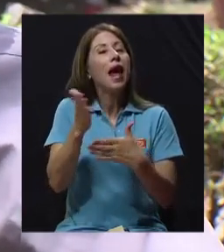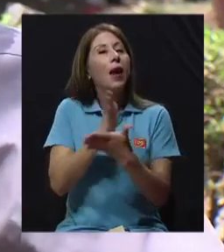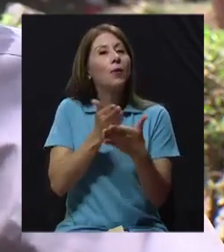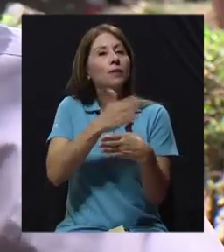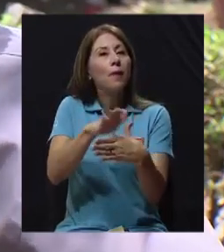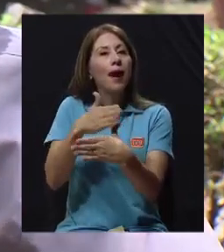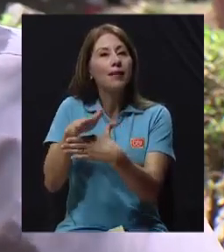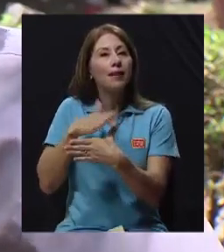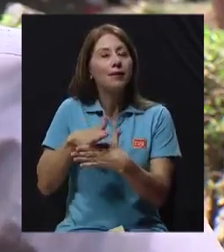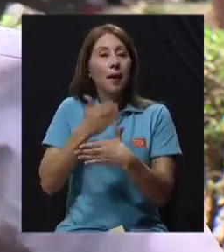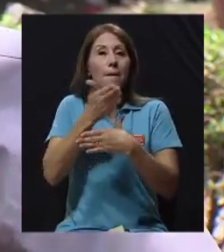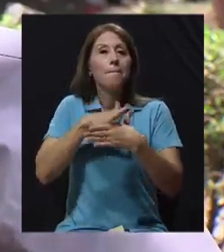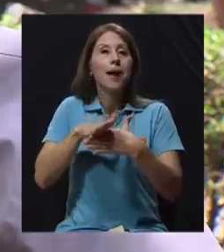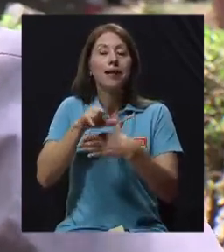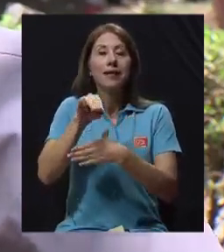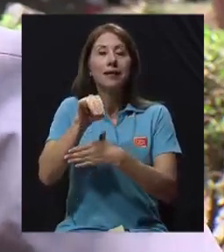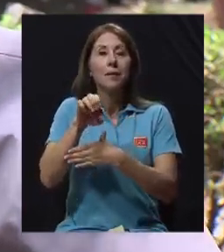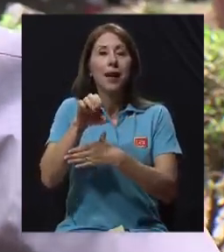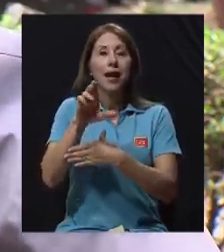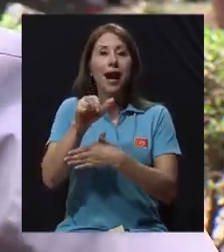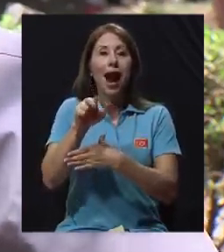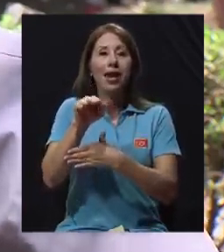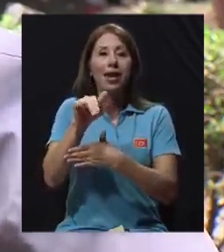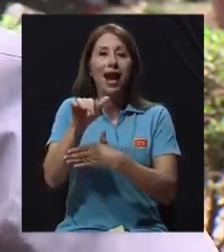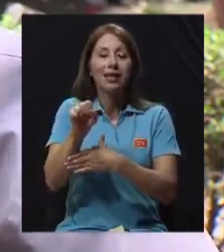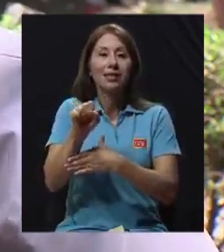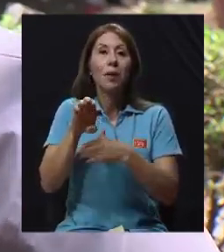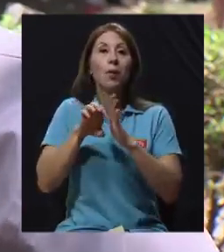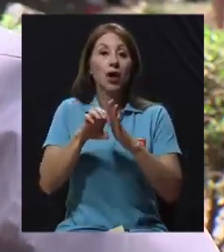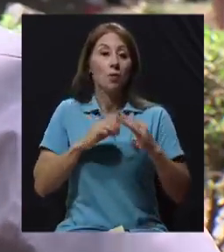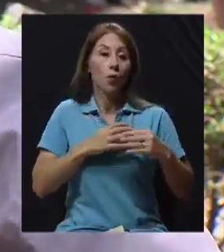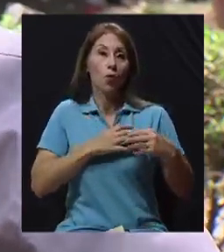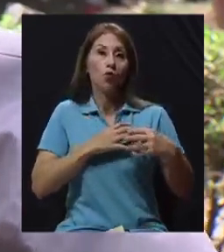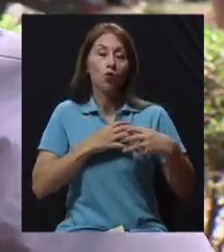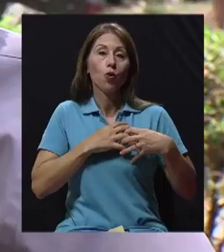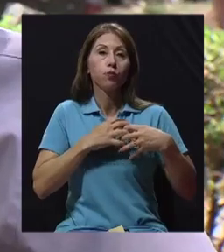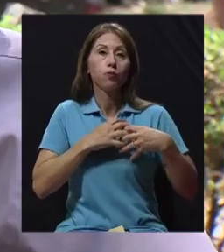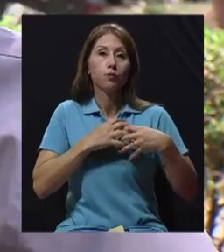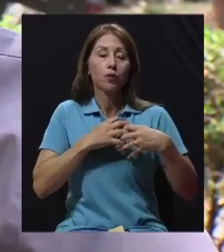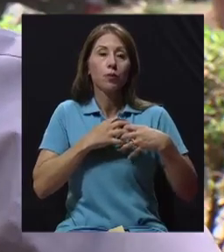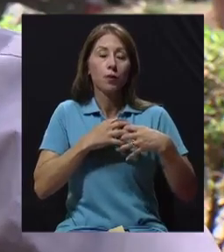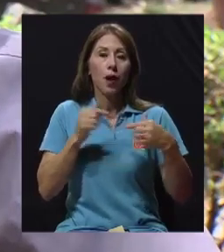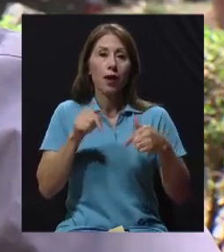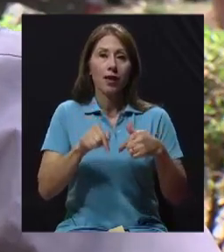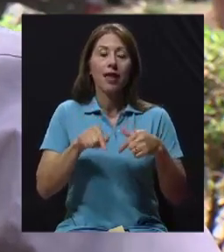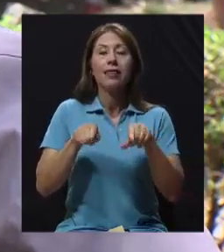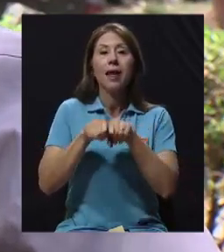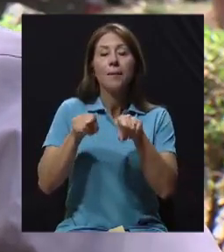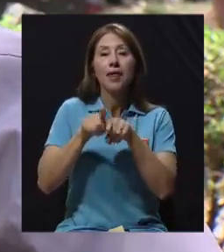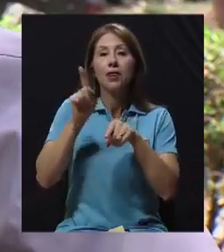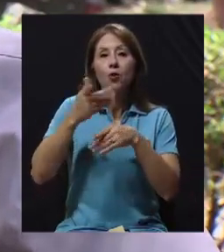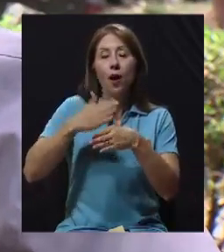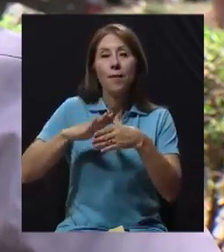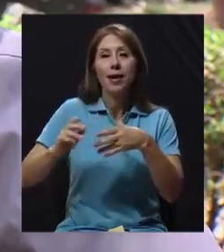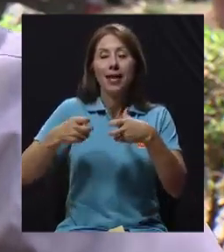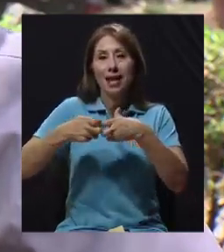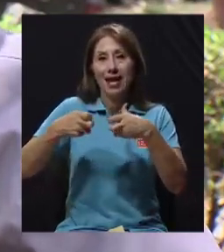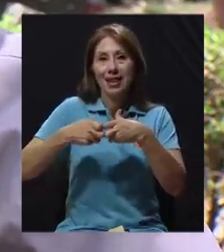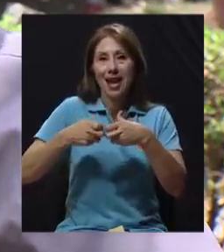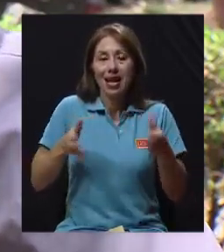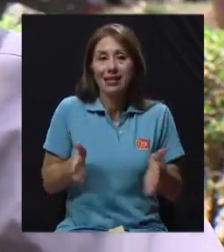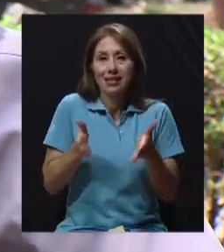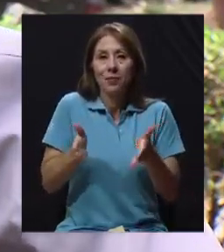mecánicas, por decirlo de alguna manera, digamos, que es el músculo que hace ese movimiento. Tiene una parte eléctrica, que es la que hace el estímulo del